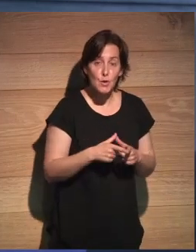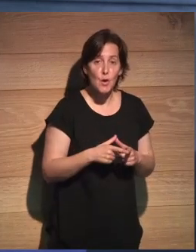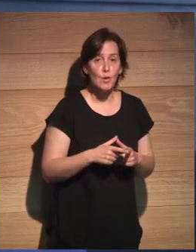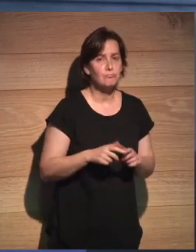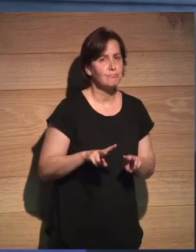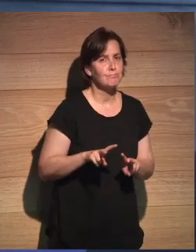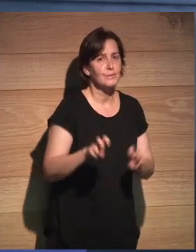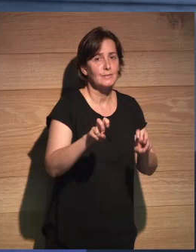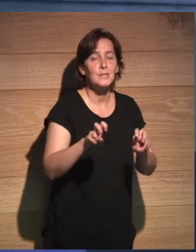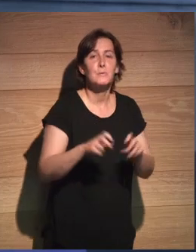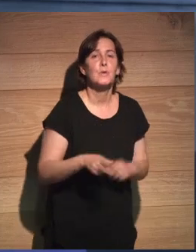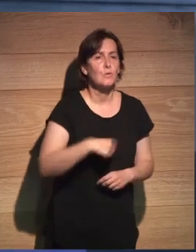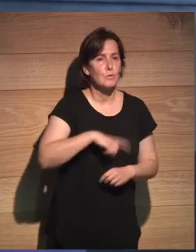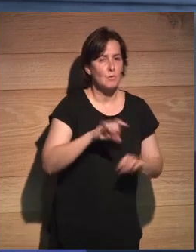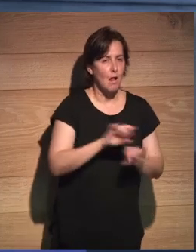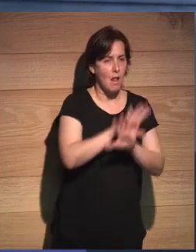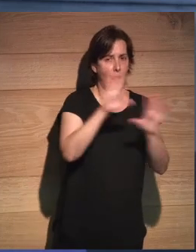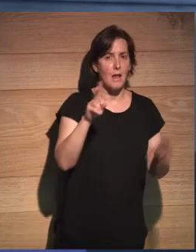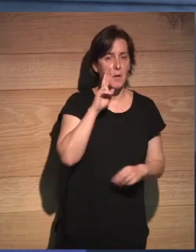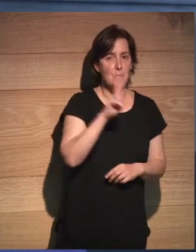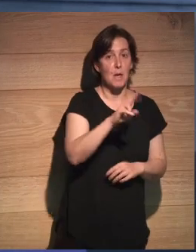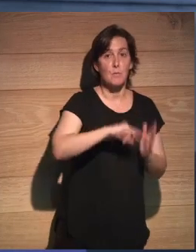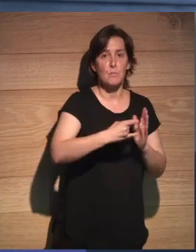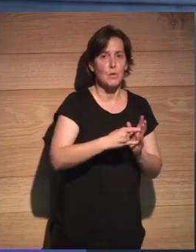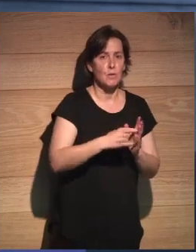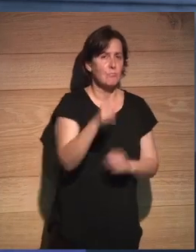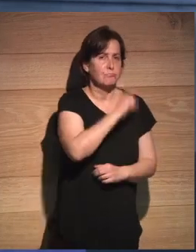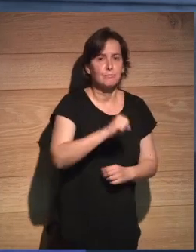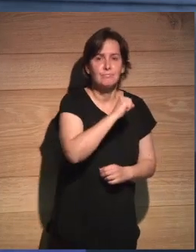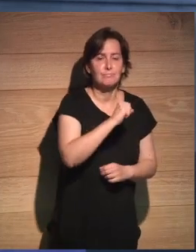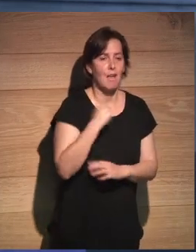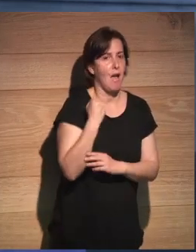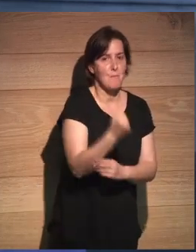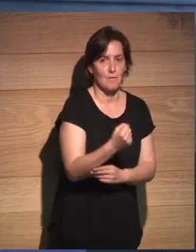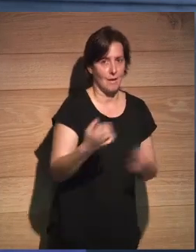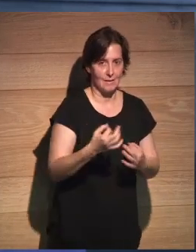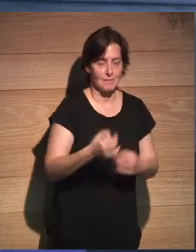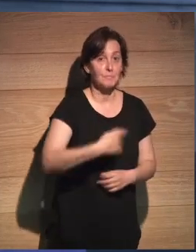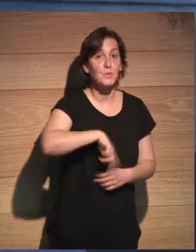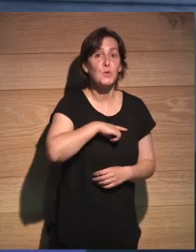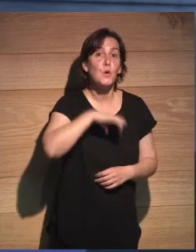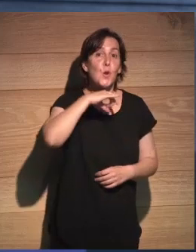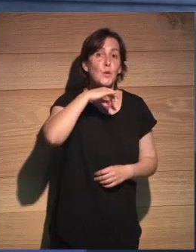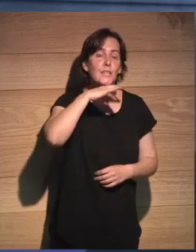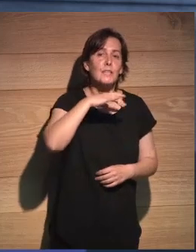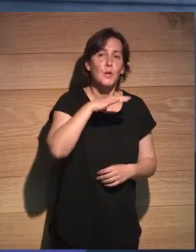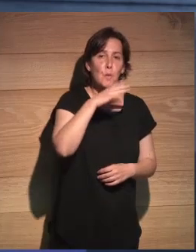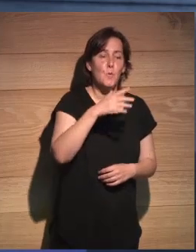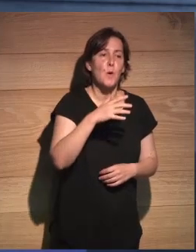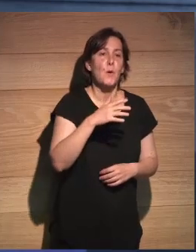desde el principio. Vimos claro que era un proyecto espectacular que teníamos que apoyar y, además, estamos muy contentos